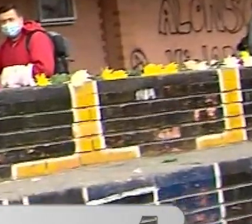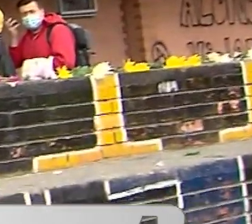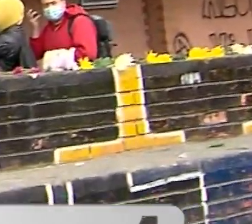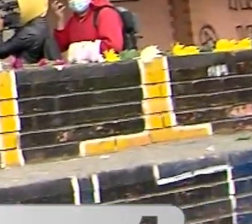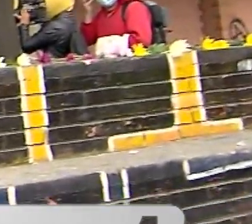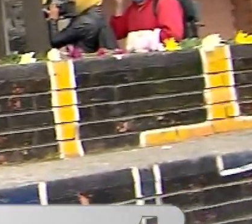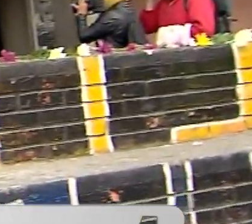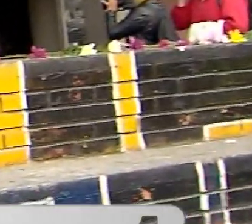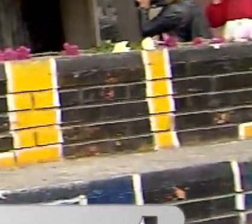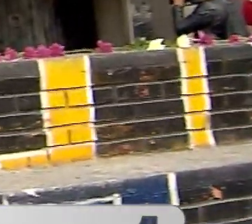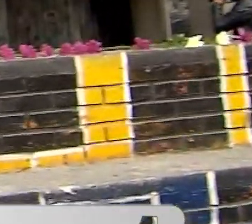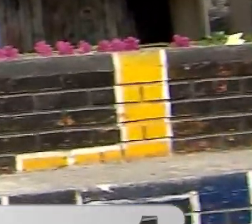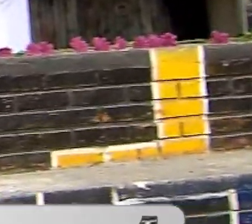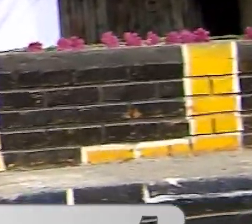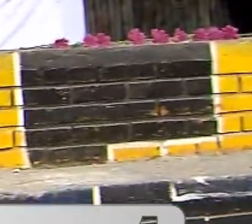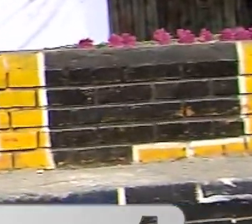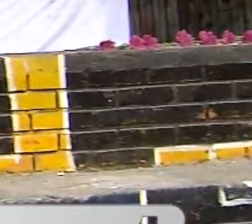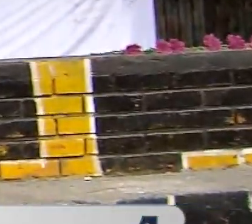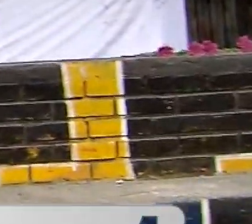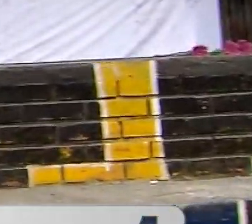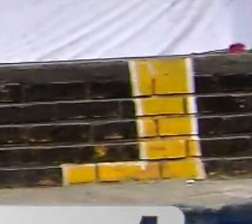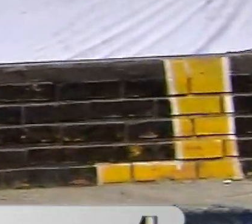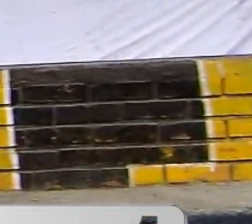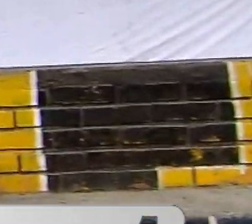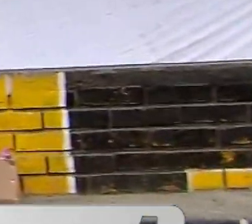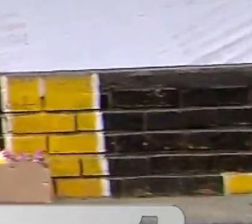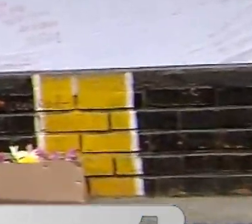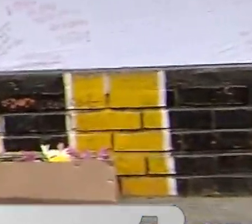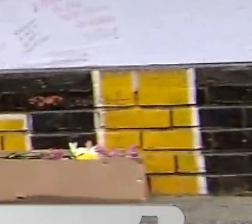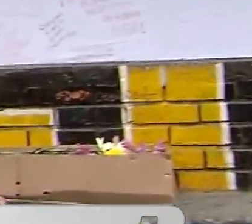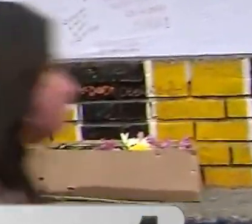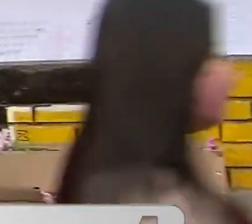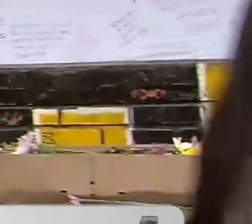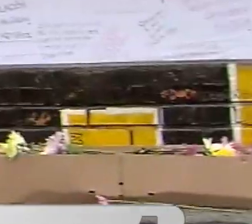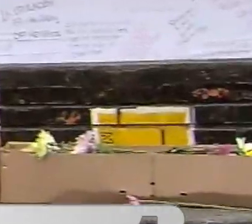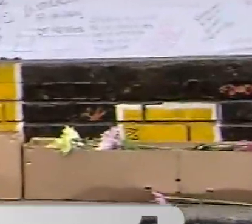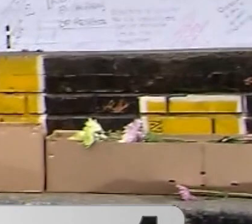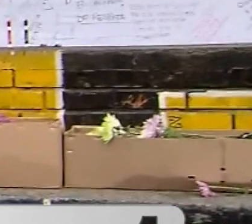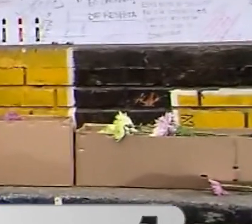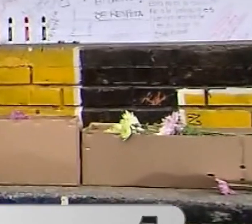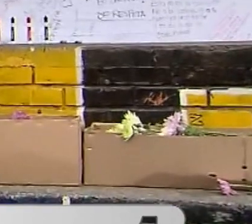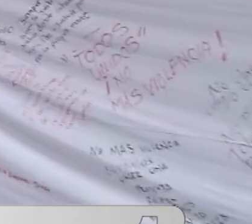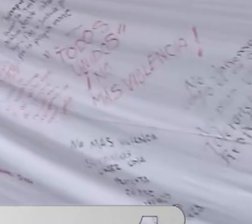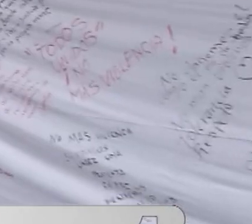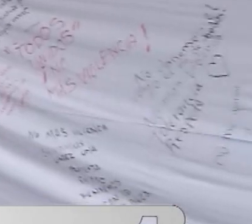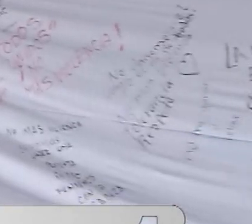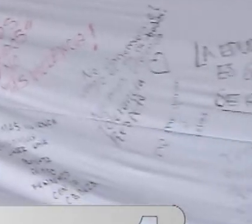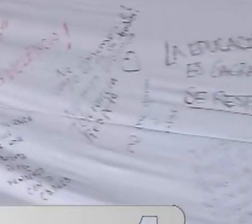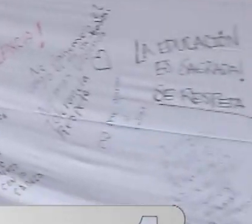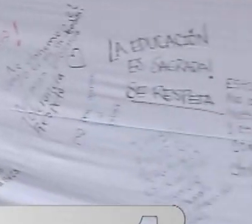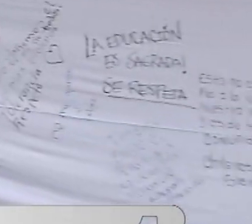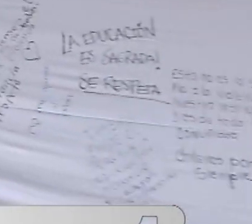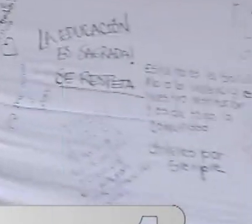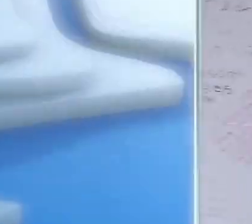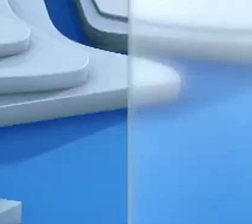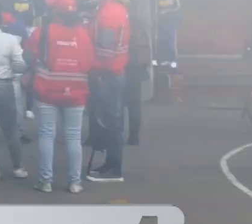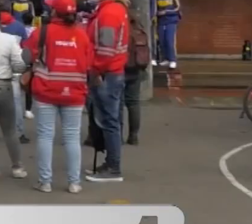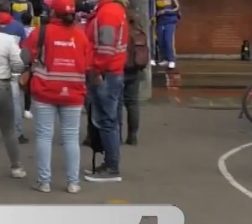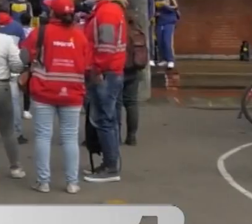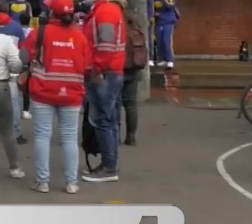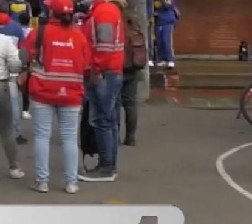Secretaría de Educación condena vandalismo por ataque a colegio, donde se denunció presunto caso de abuso contra menor de